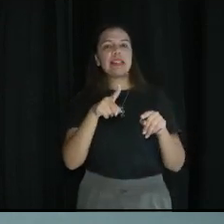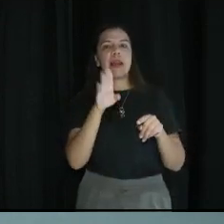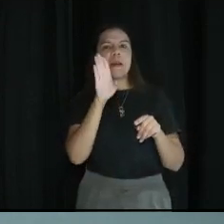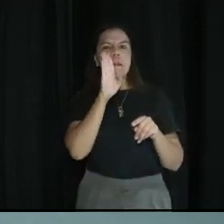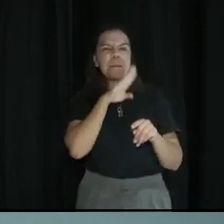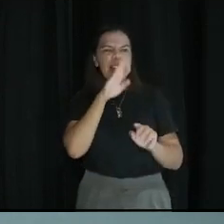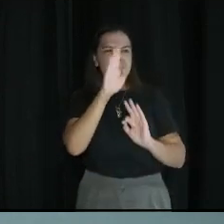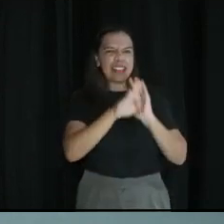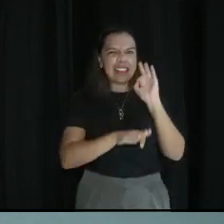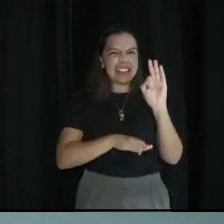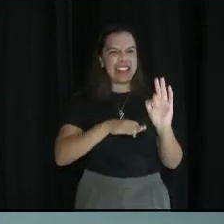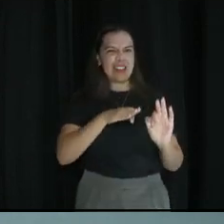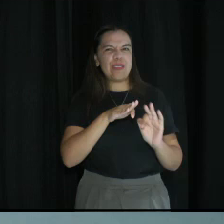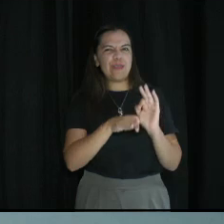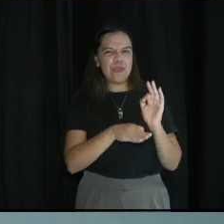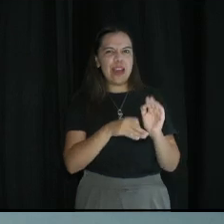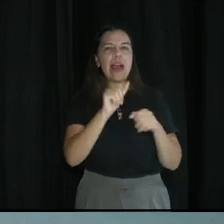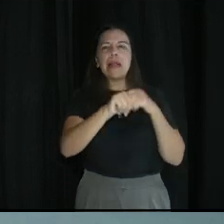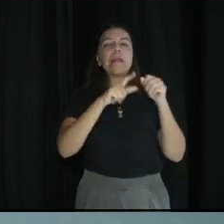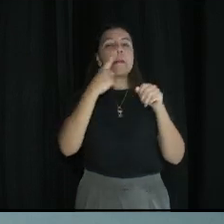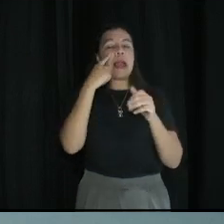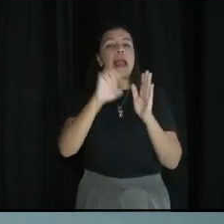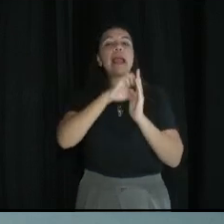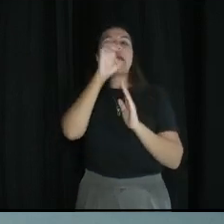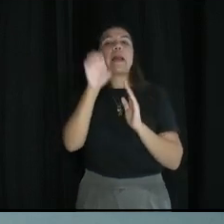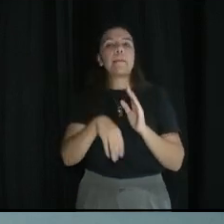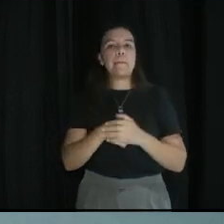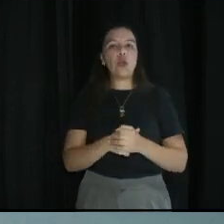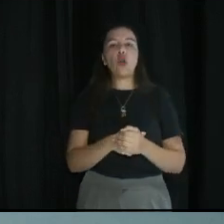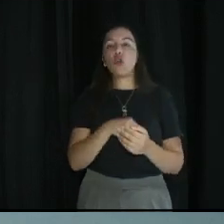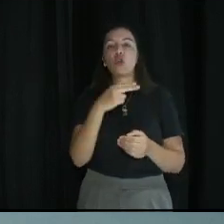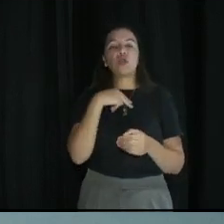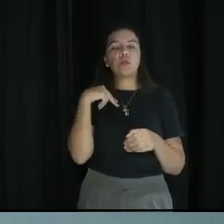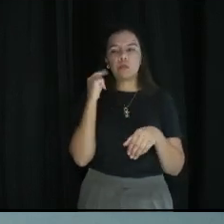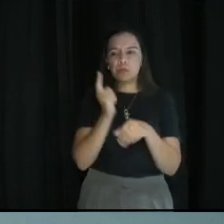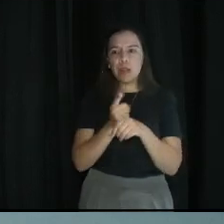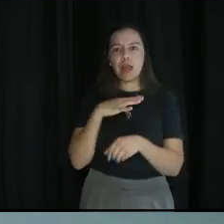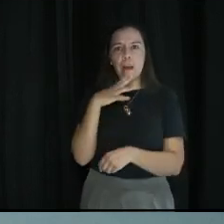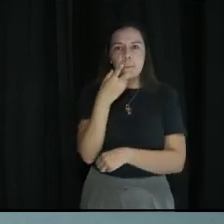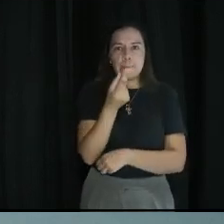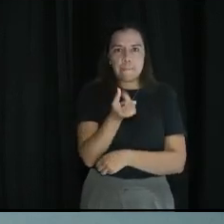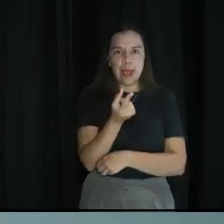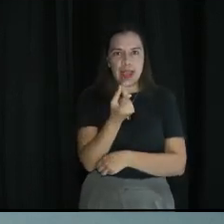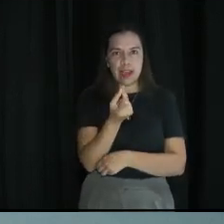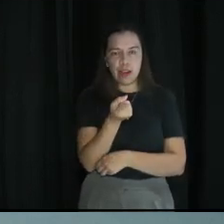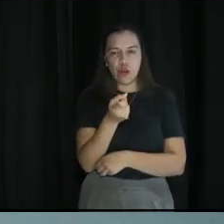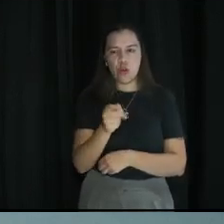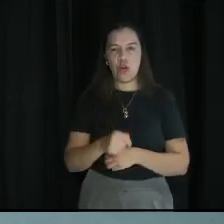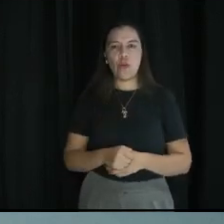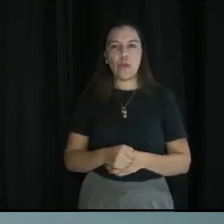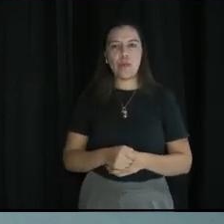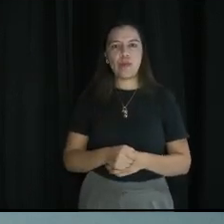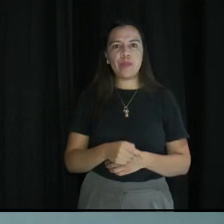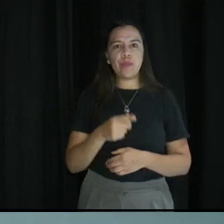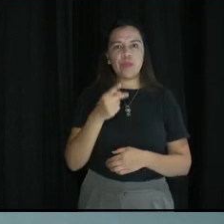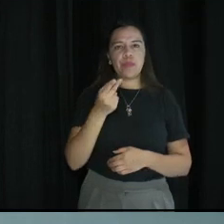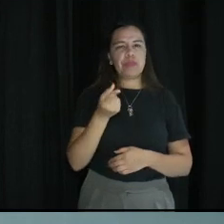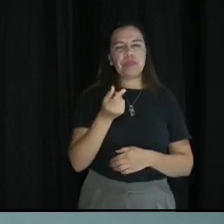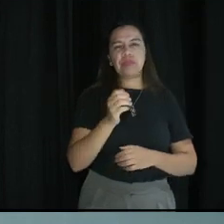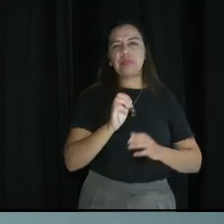pongo un ejemplo. Si nosotros encontramos un ejemplar canino que se encuentra en menoscabo, por citar